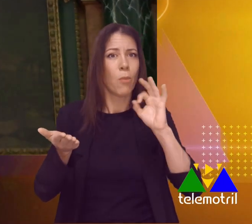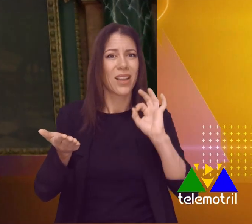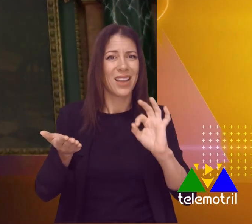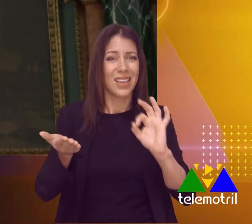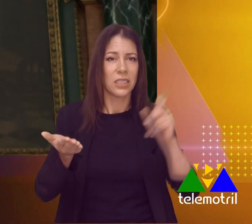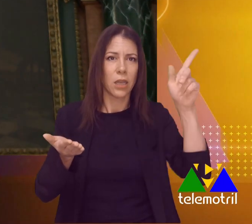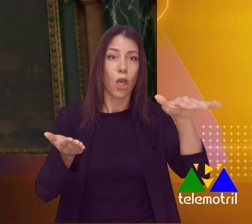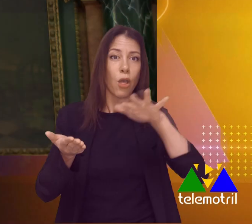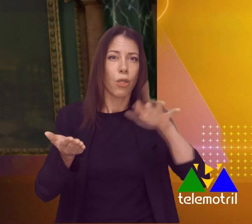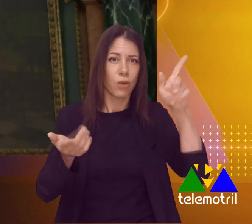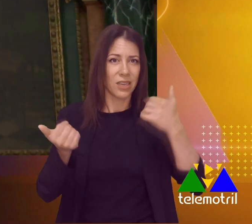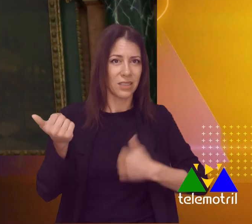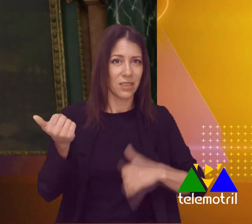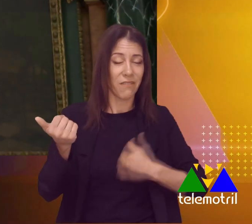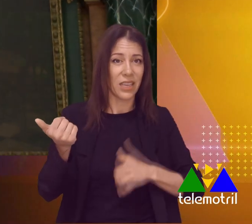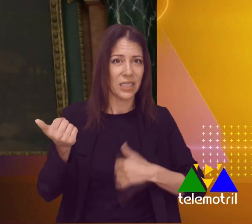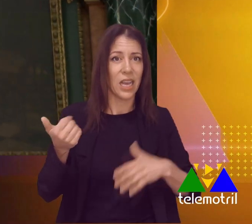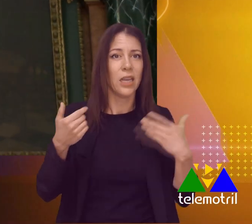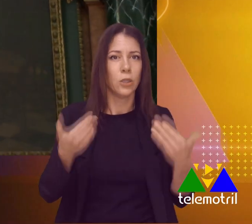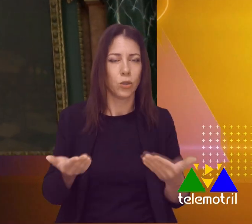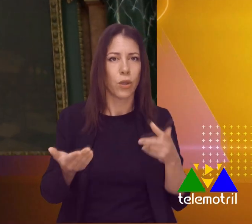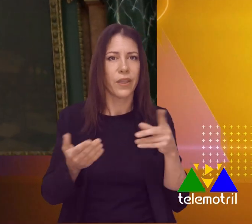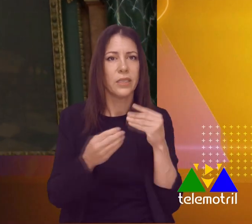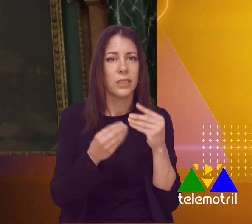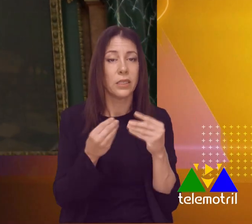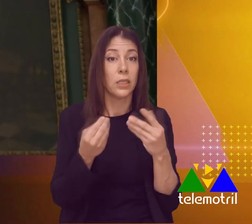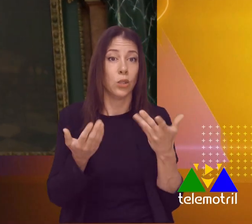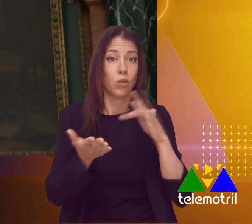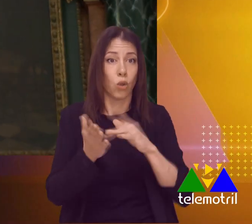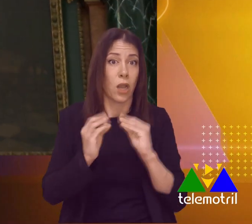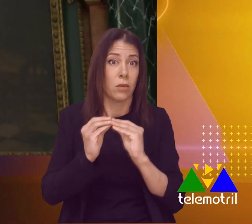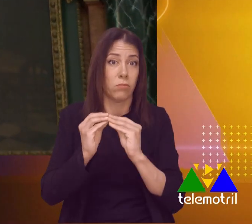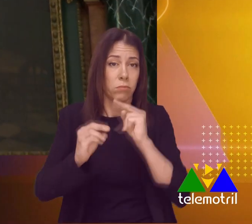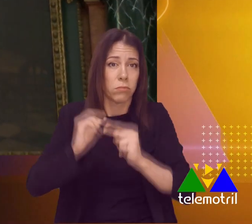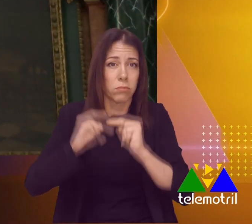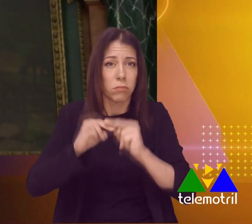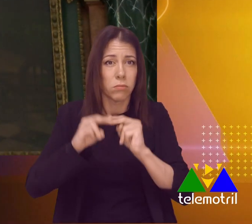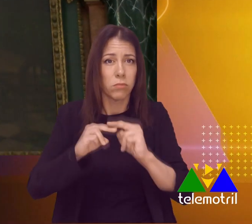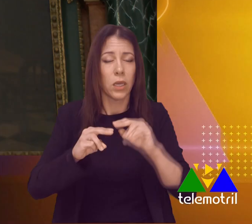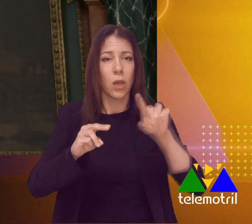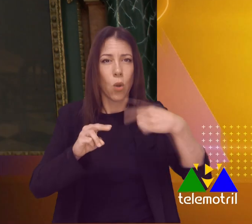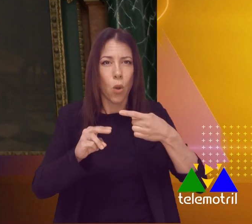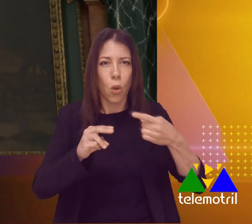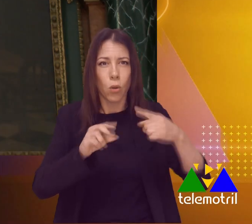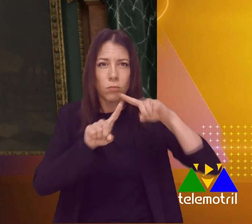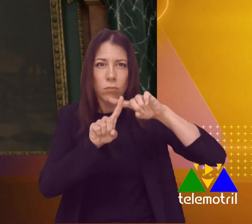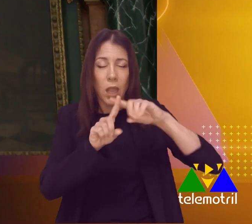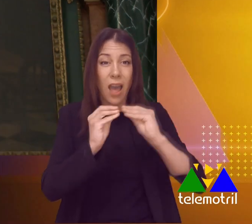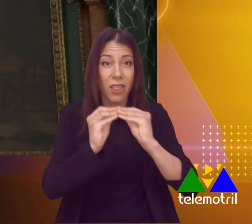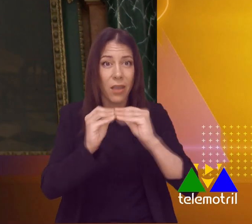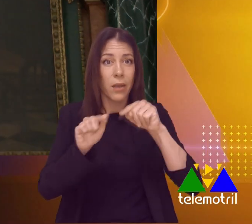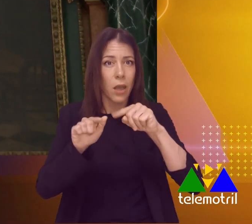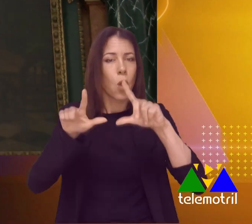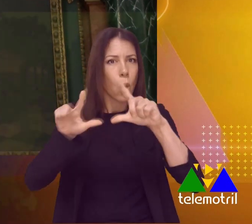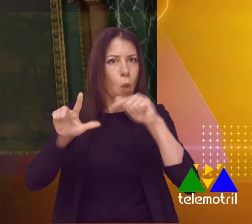Sevilla y se pone aquí después de la guerra, cuando se reconstruye el crucero y hay que hacer un retablo. Este